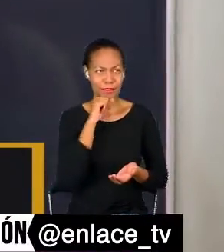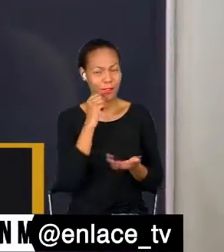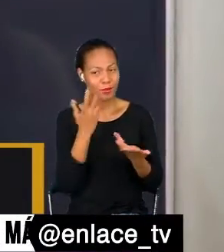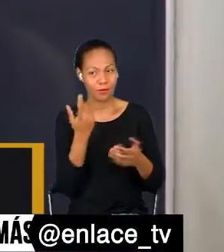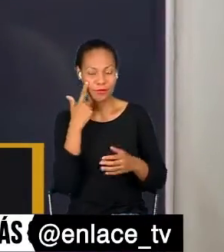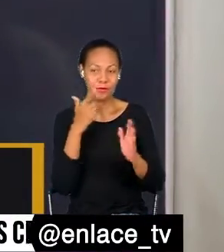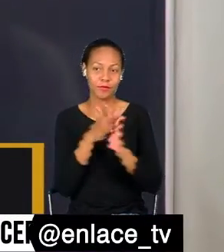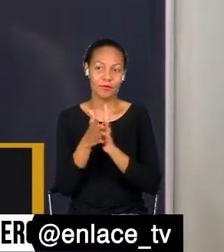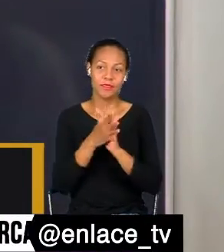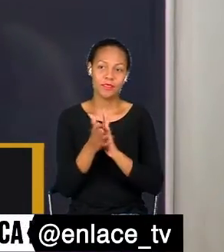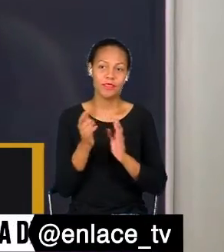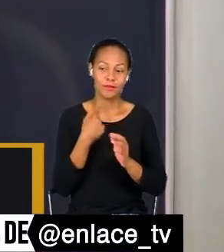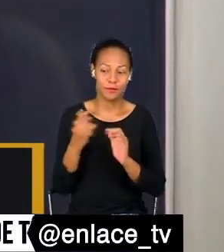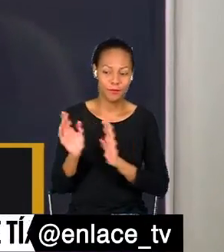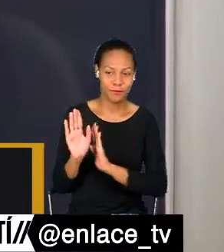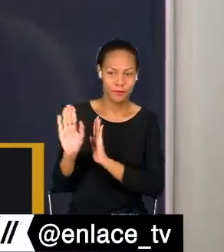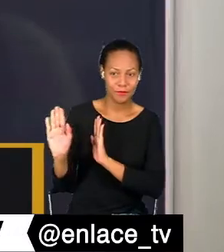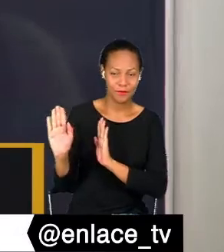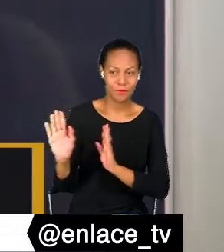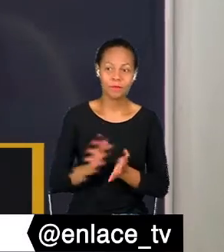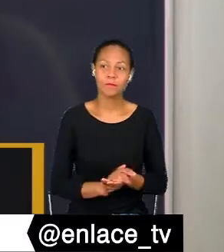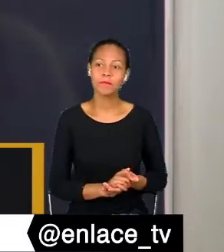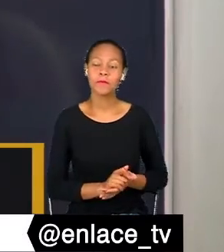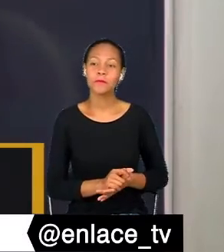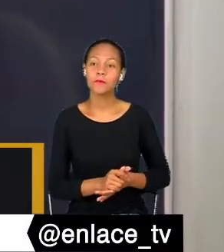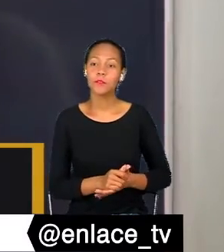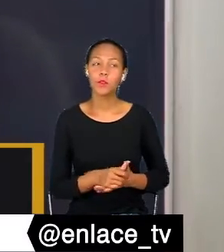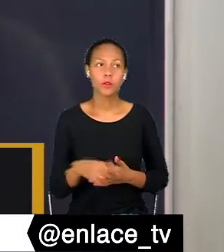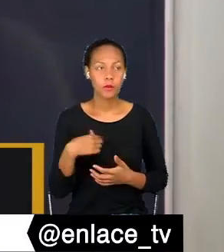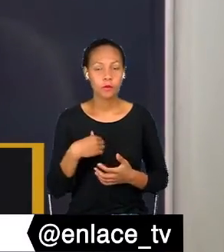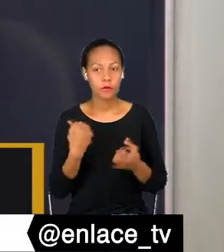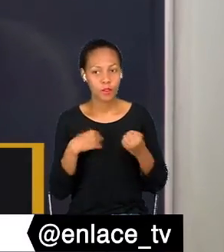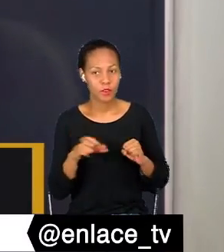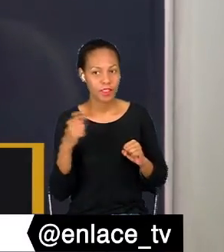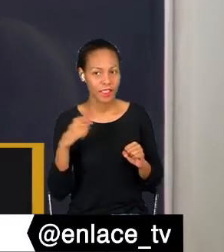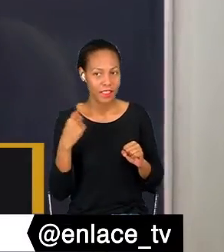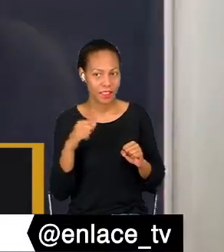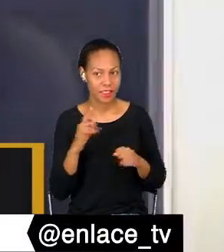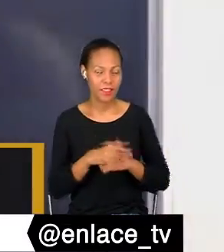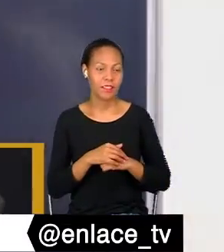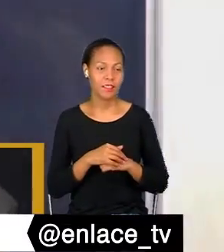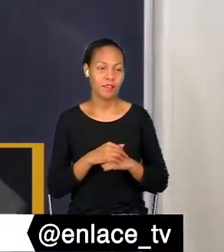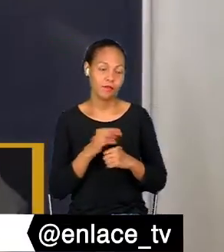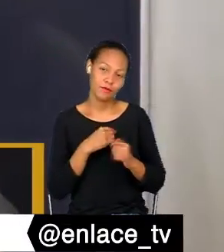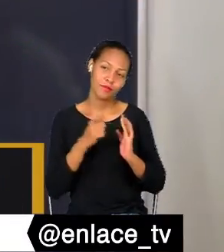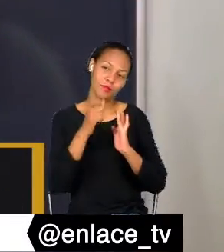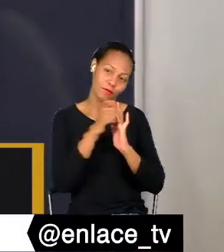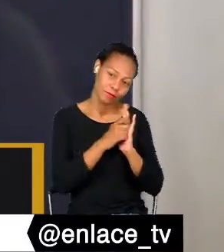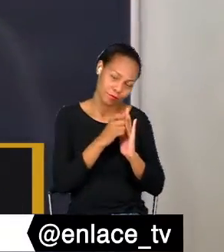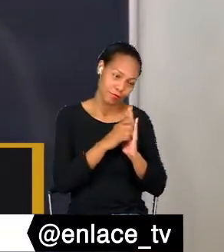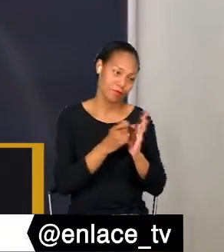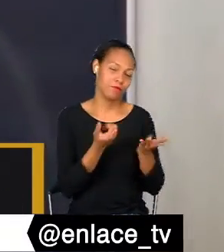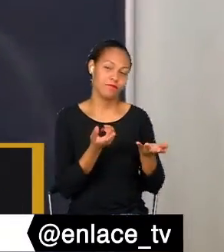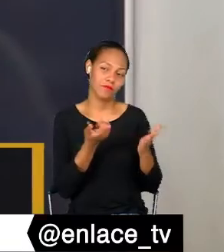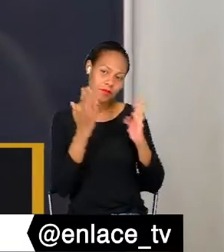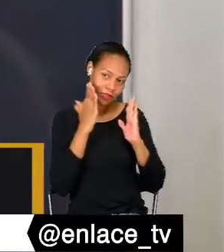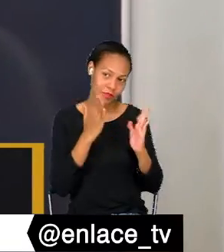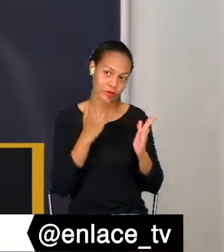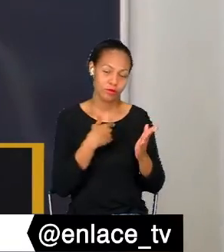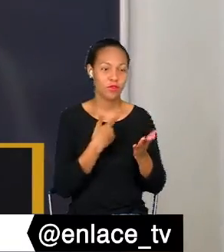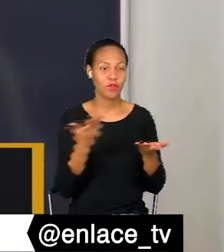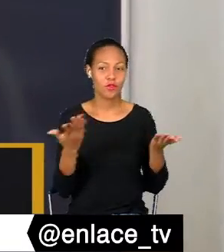los medios un poquito atrás, pero me dediqué a mi profesión y también a mi matrimonio. Yo ya me casé, me fui a vivir a Los